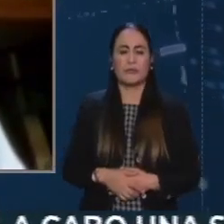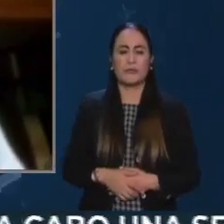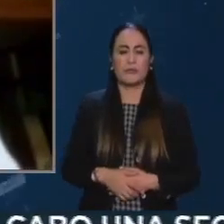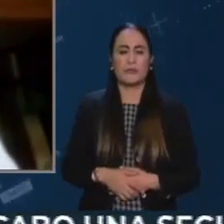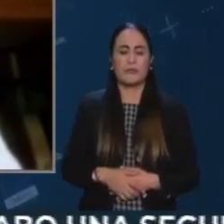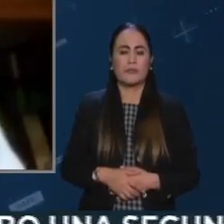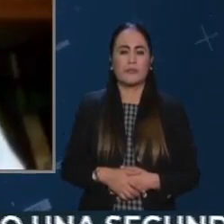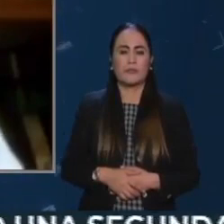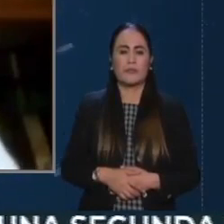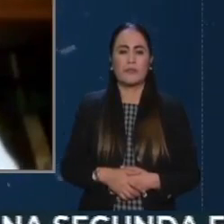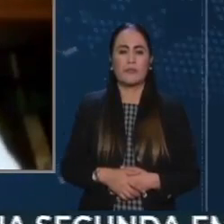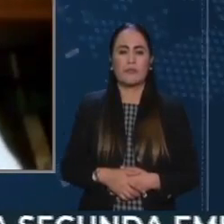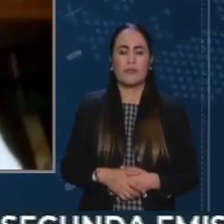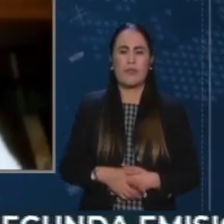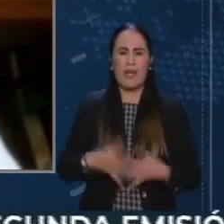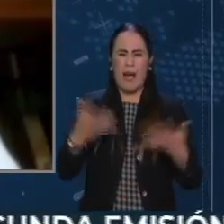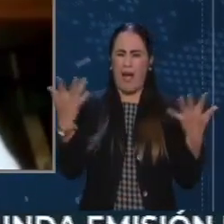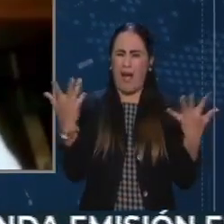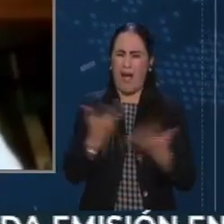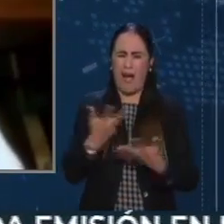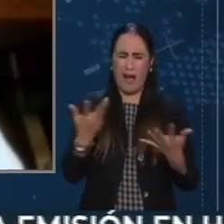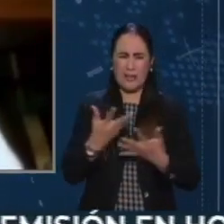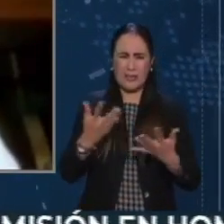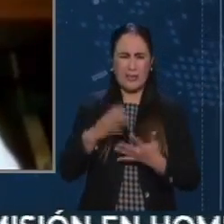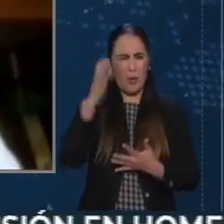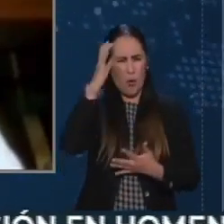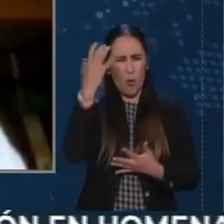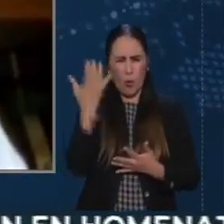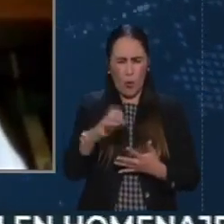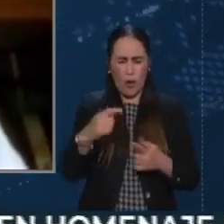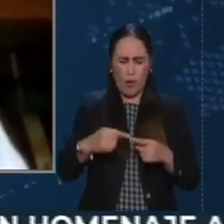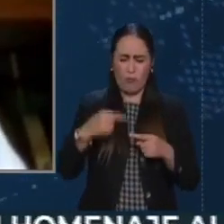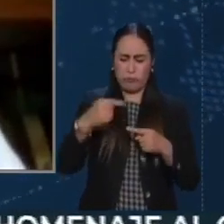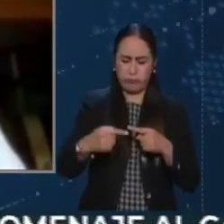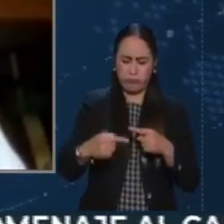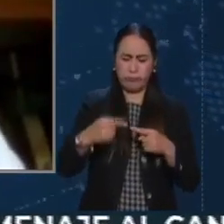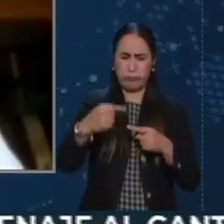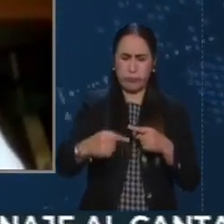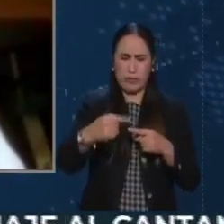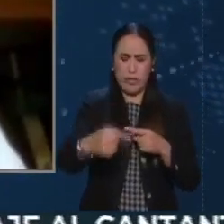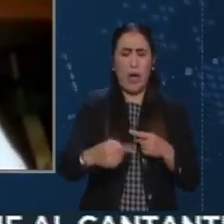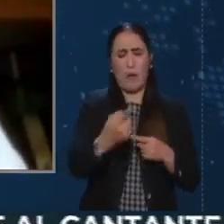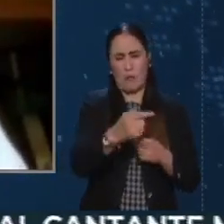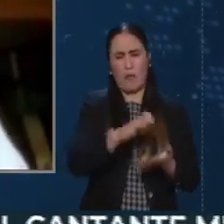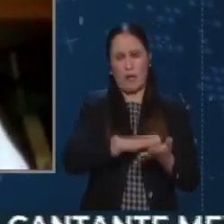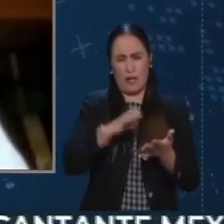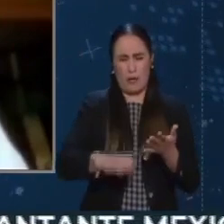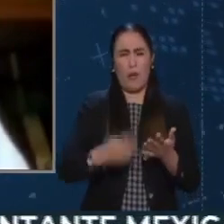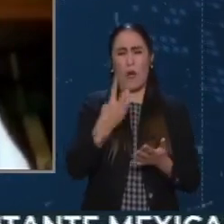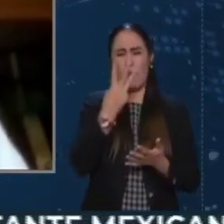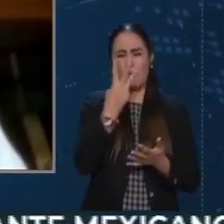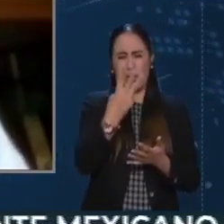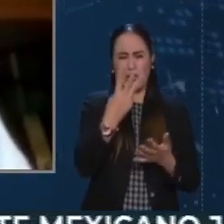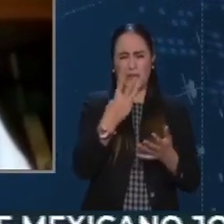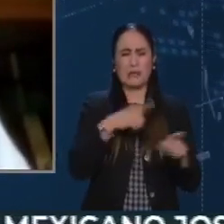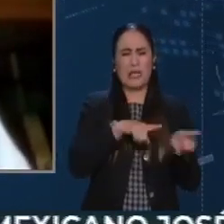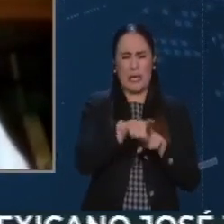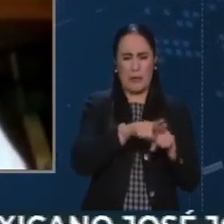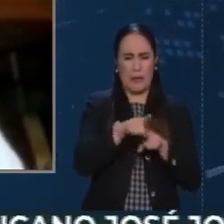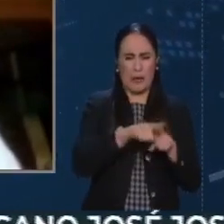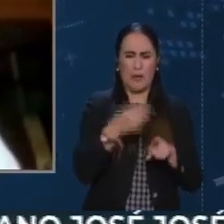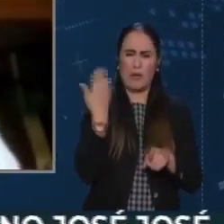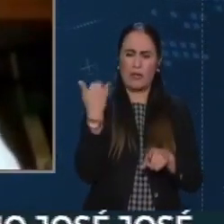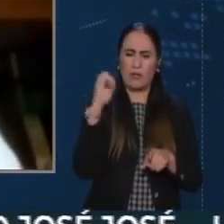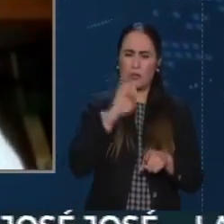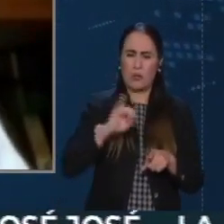los hechos de alto impacto se han sucedido unos tras otros. Este asunto de los 3 jóvenes que fueron secuestrados el viernes pasado y que